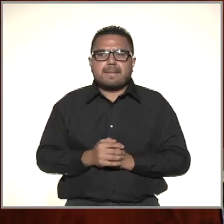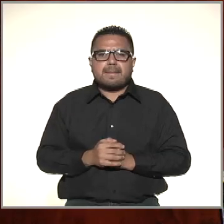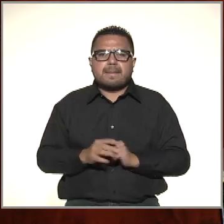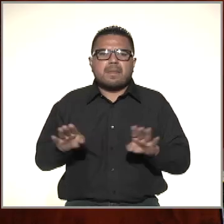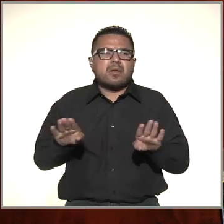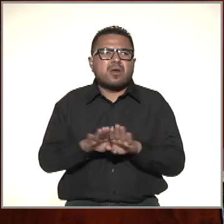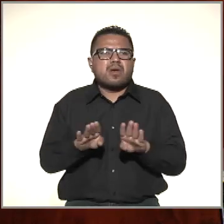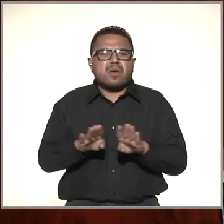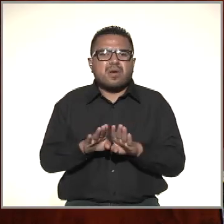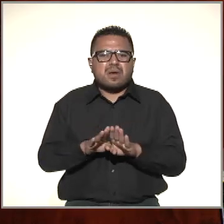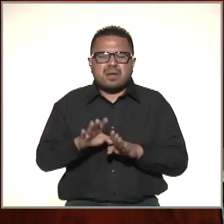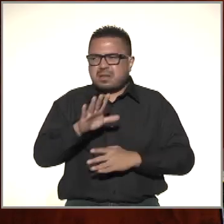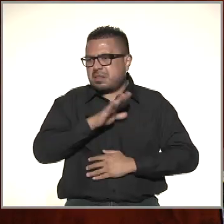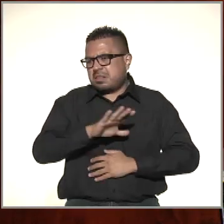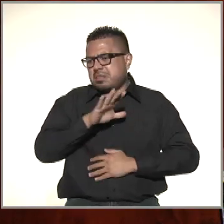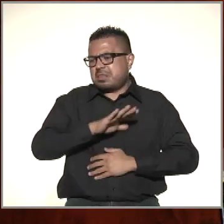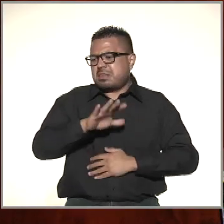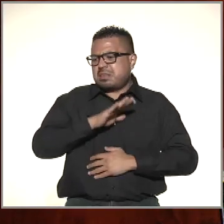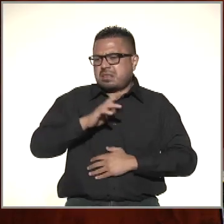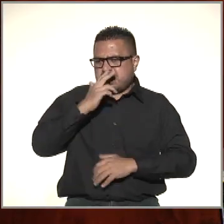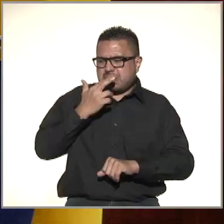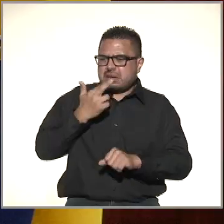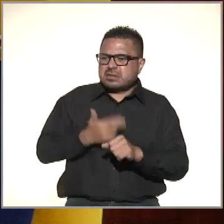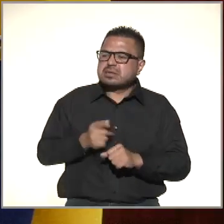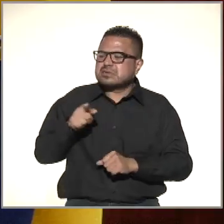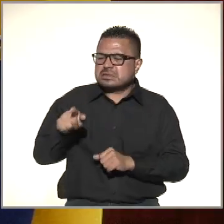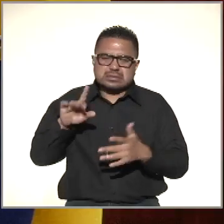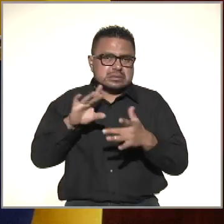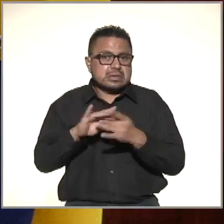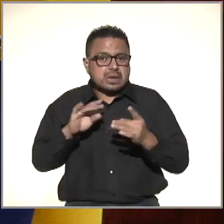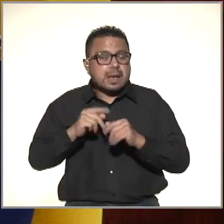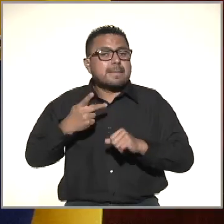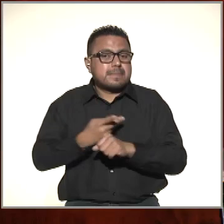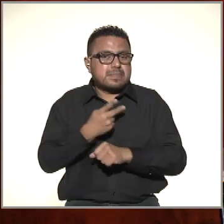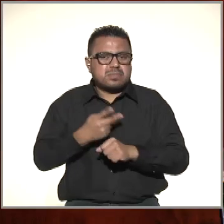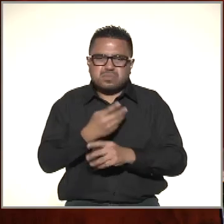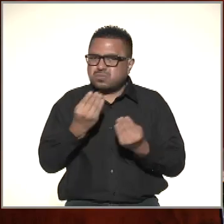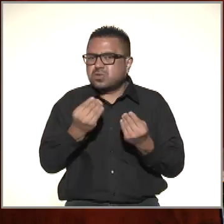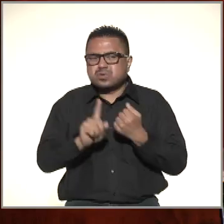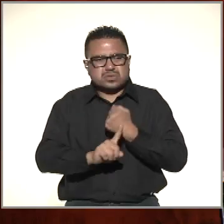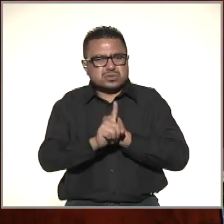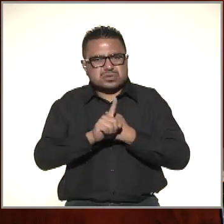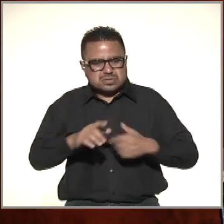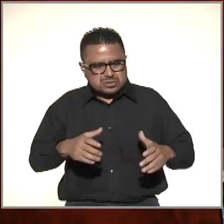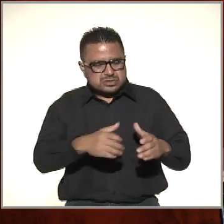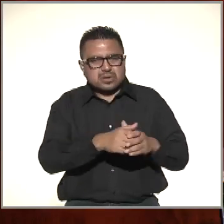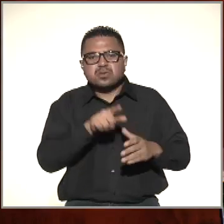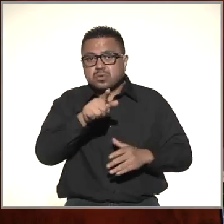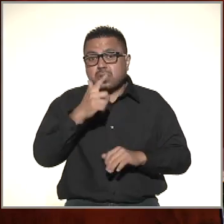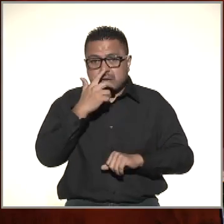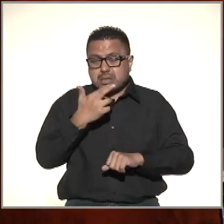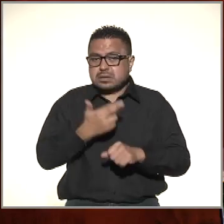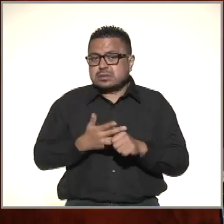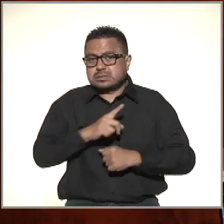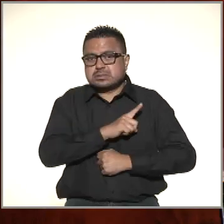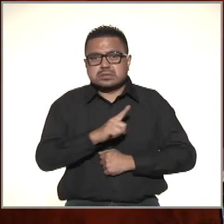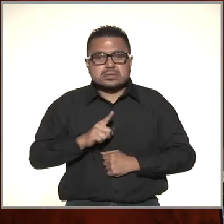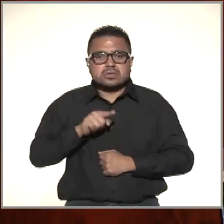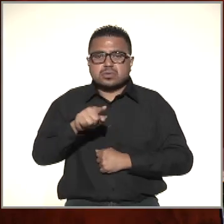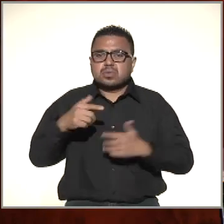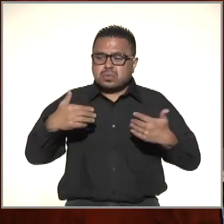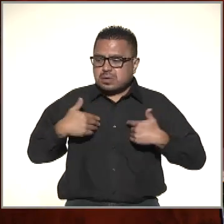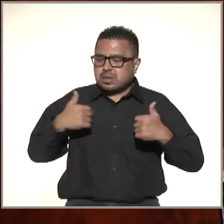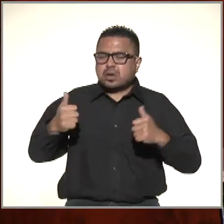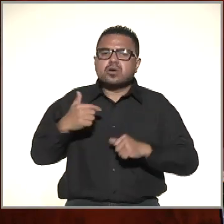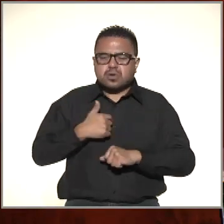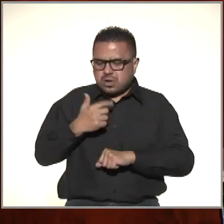como evadiendo la responsabilidad de lo que uno dice, que eso también pasa mucho en los conflictos. O sea, tú eres responsable de lo que tú entiendes y